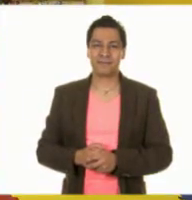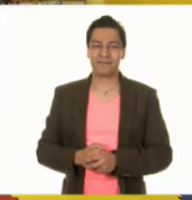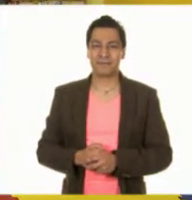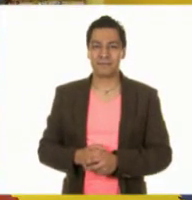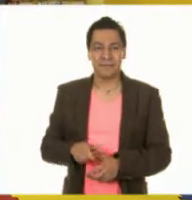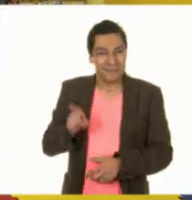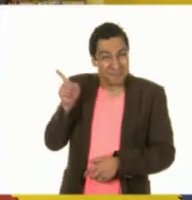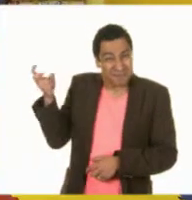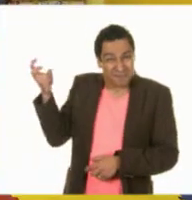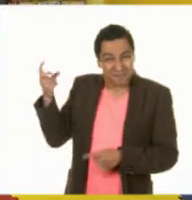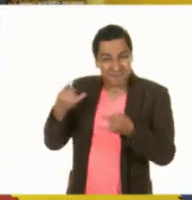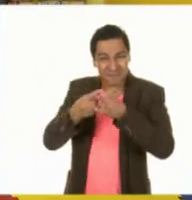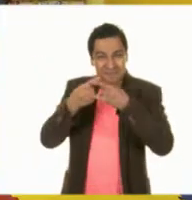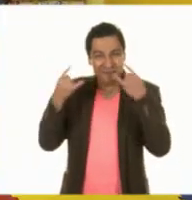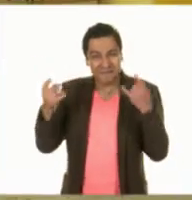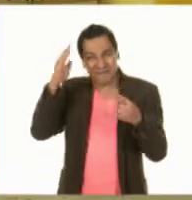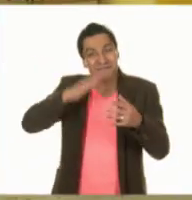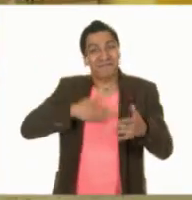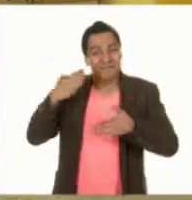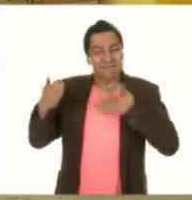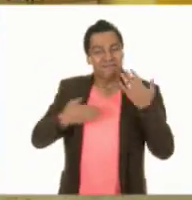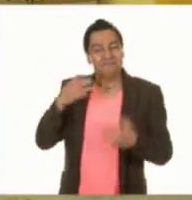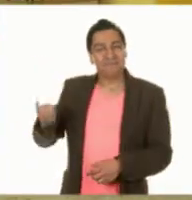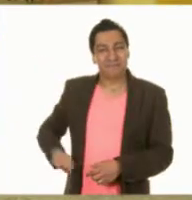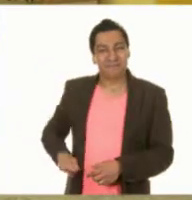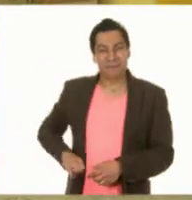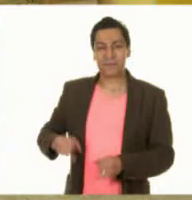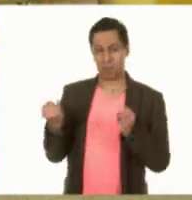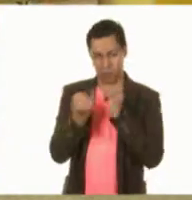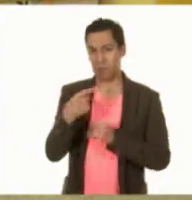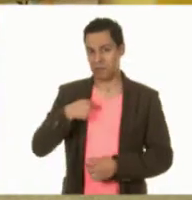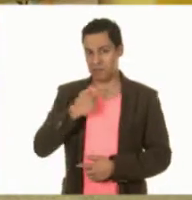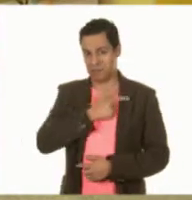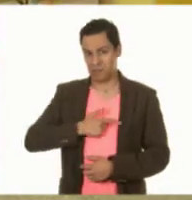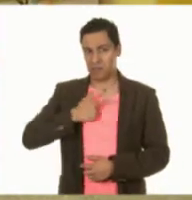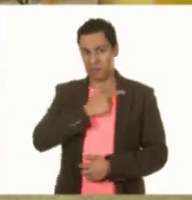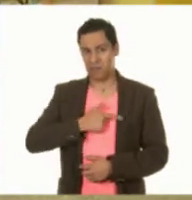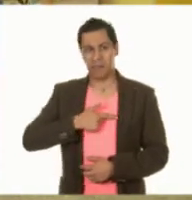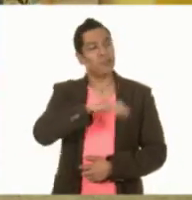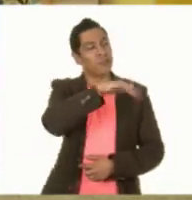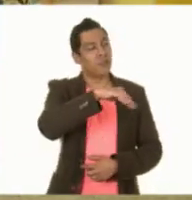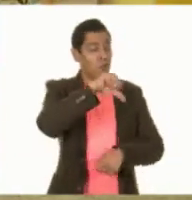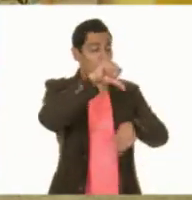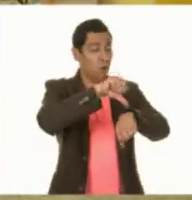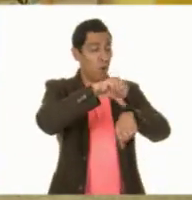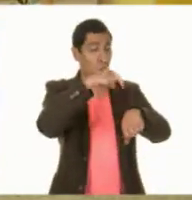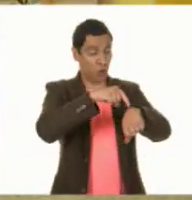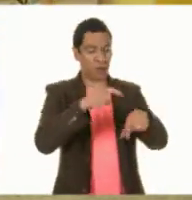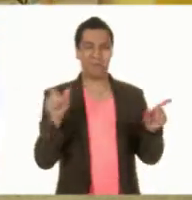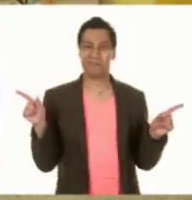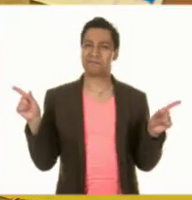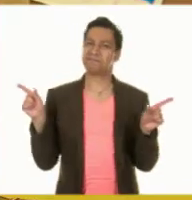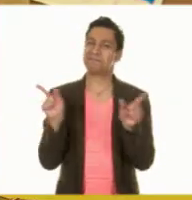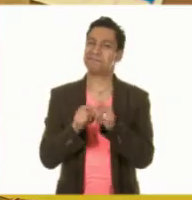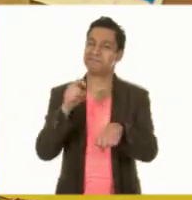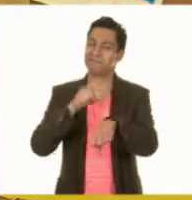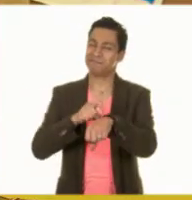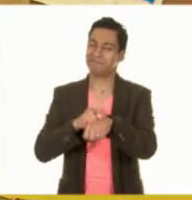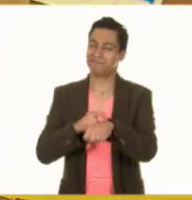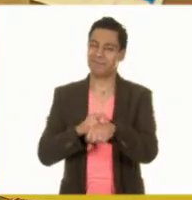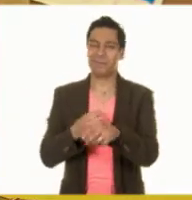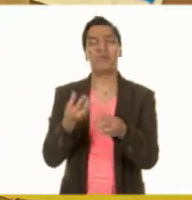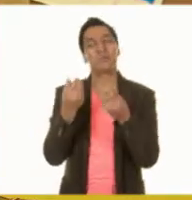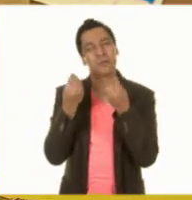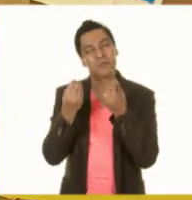Ese cuento es muy divertido. A mí también me gustó, pero Adriana, por hoy se nos acabó el tiempo.